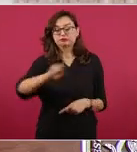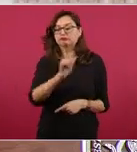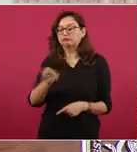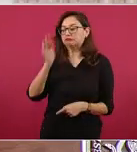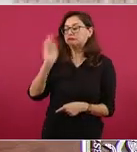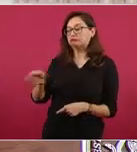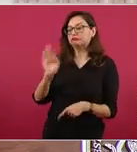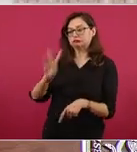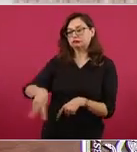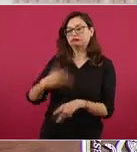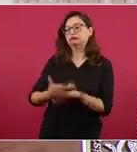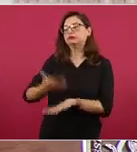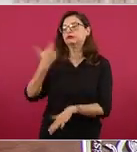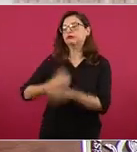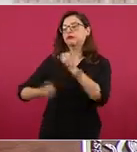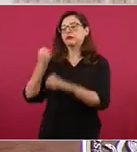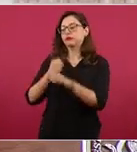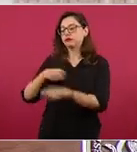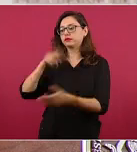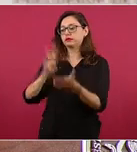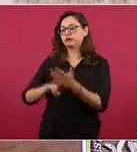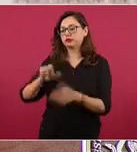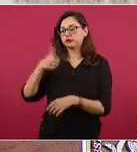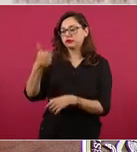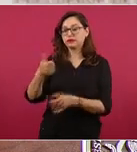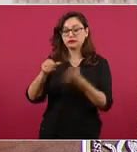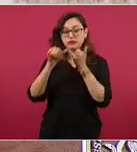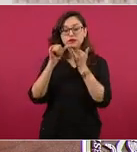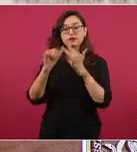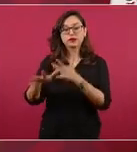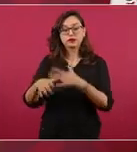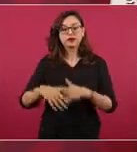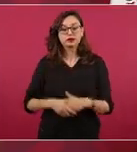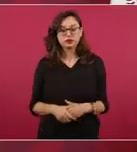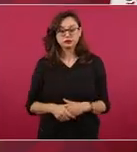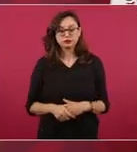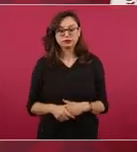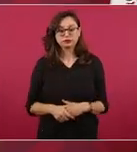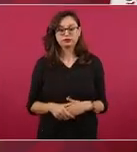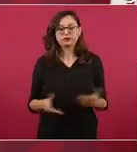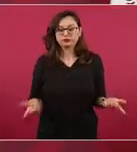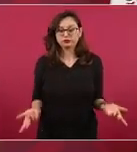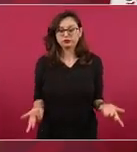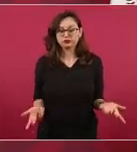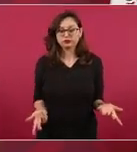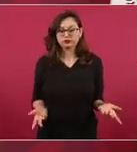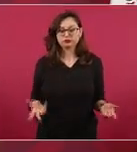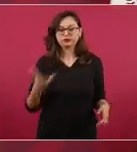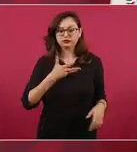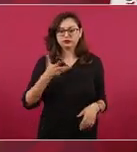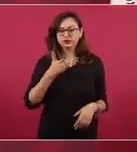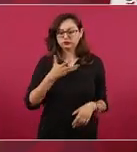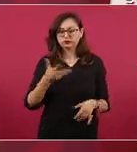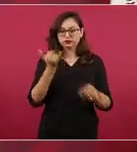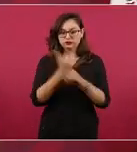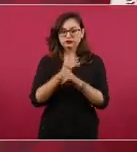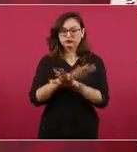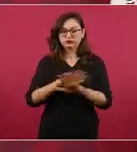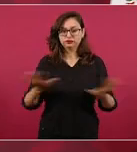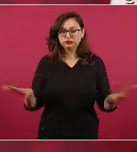Eso que les estoy planteando del cardenal, ahí viene.